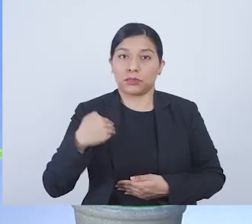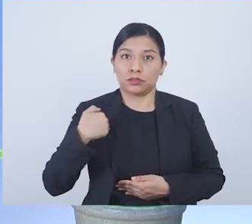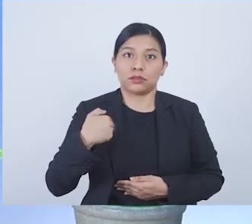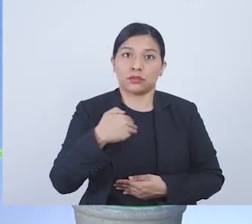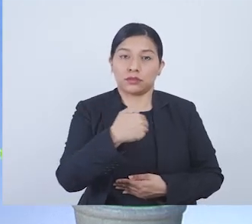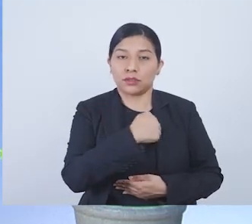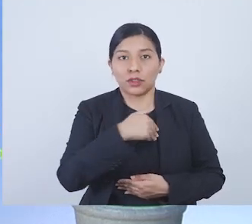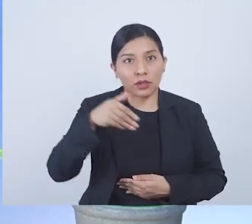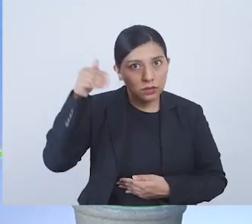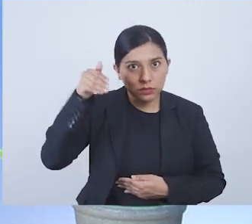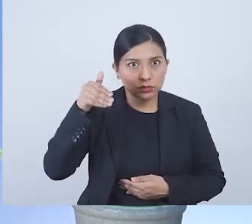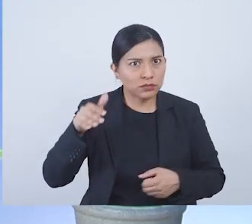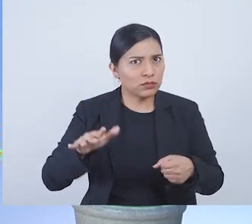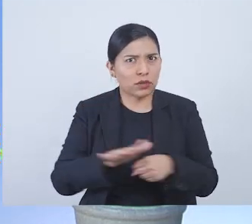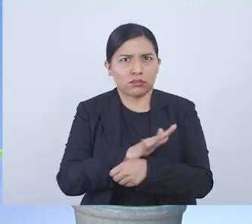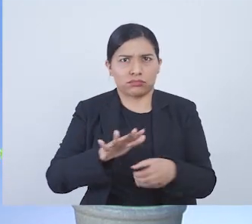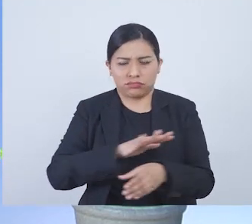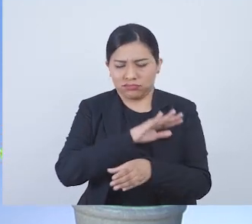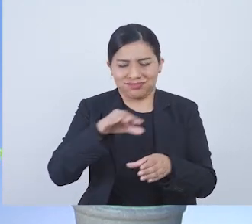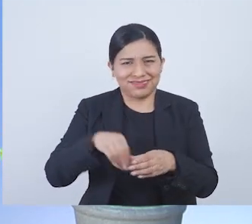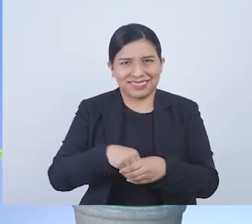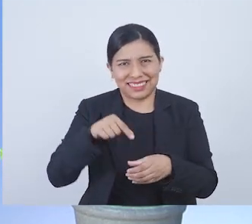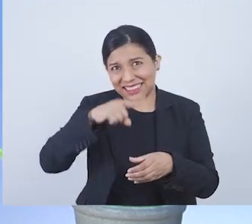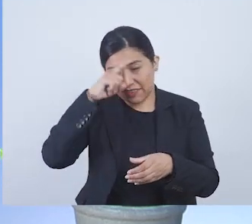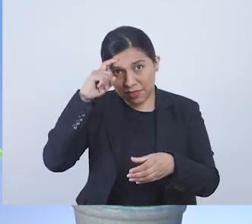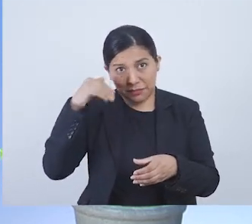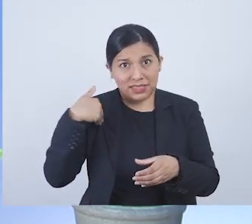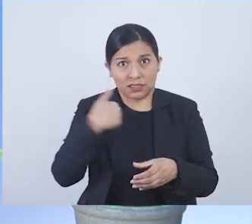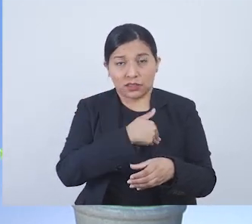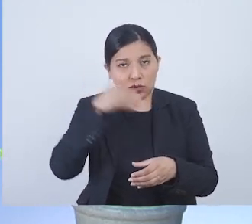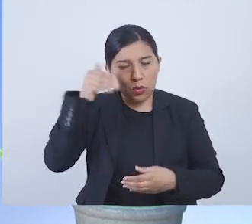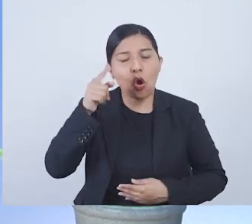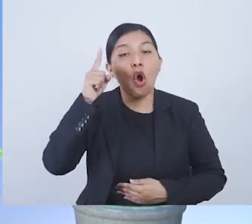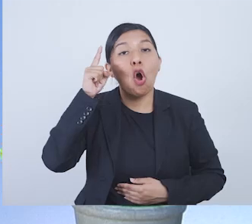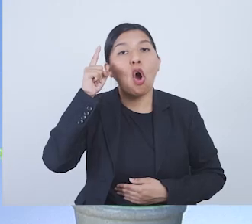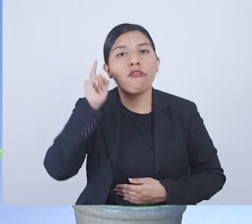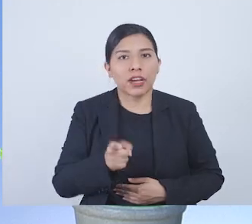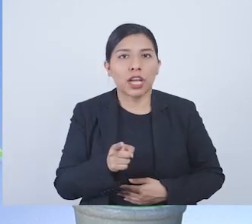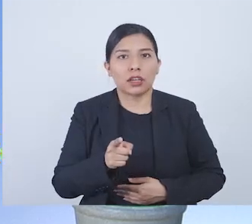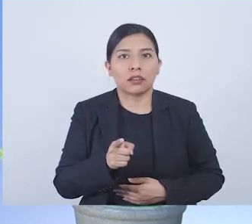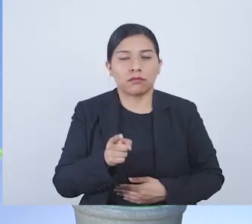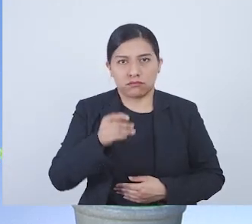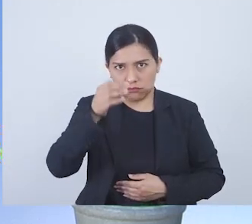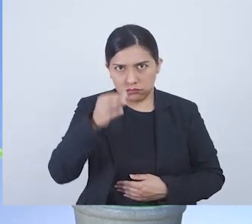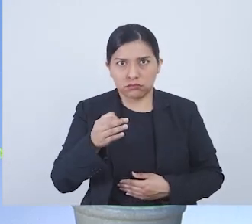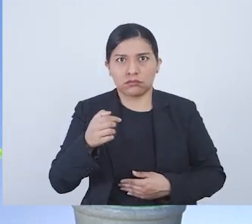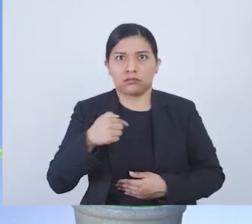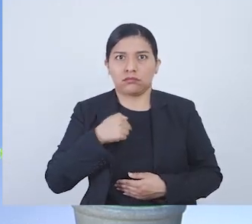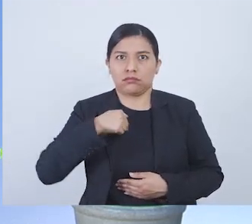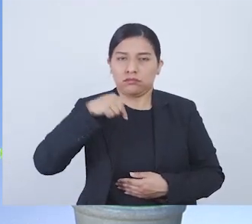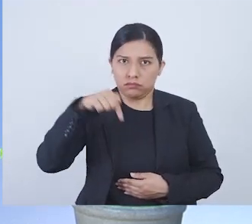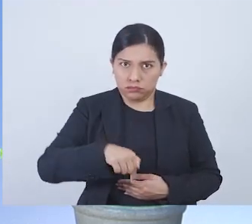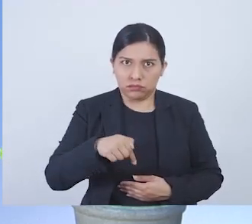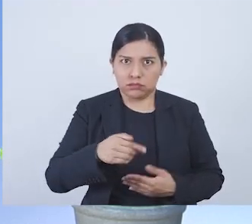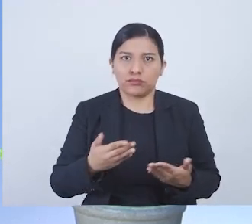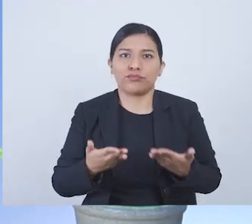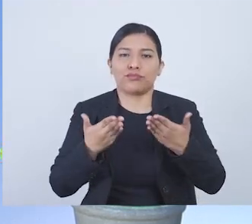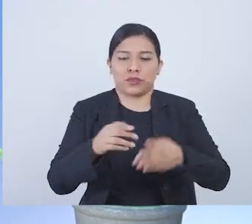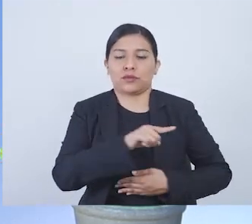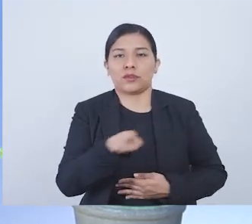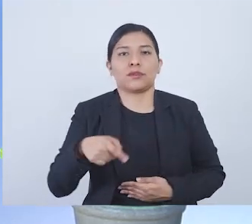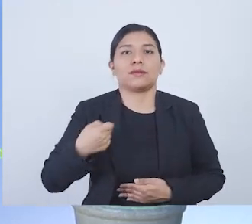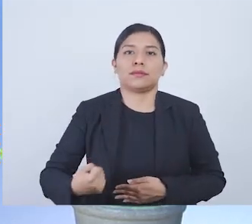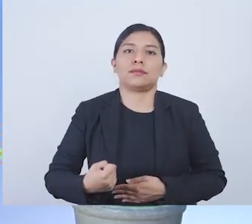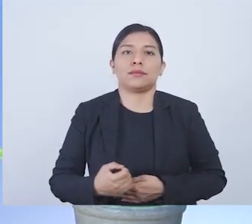Educación, todo el que trabaja en el Ministerio de Educación, tenemos el deber ser por estar aquí nosotros, es el